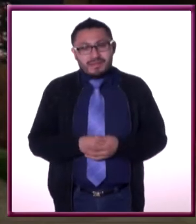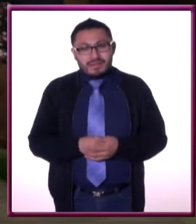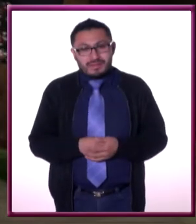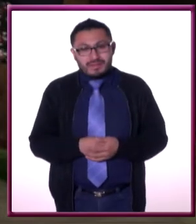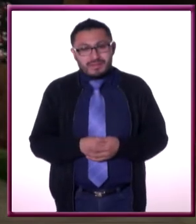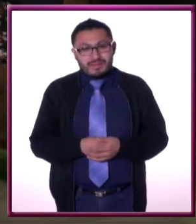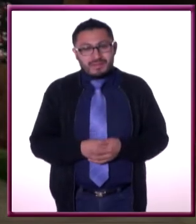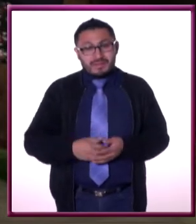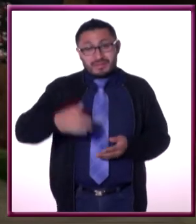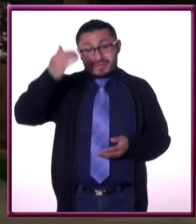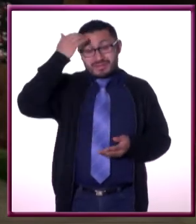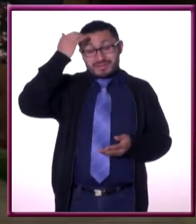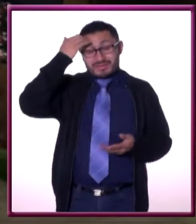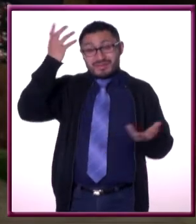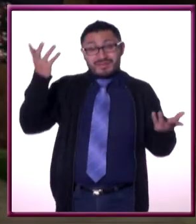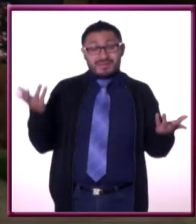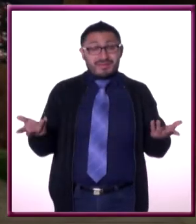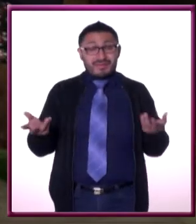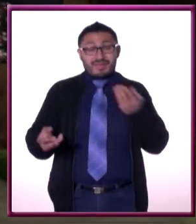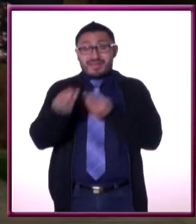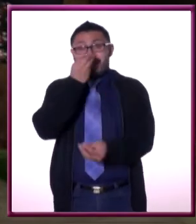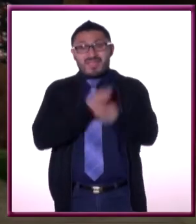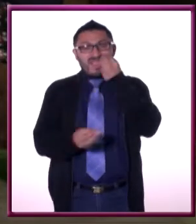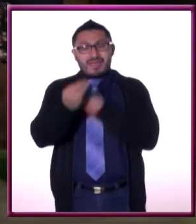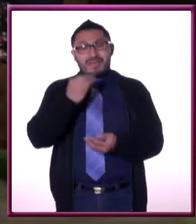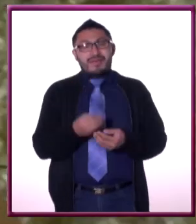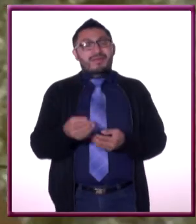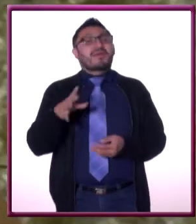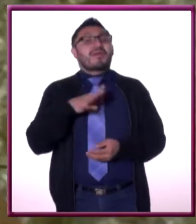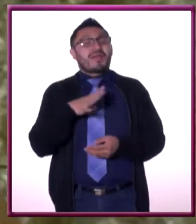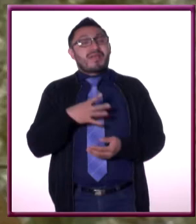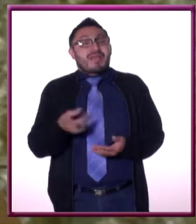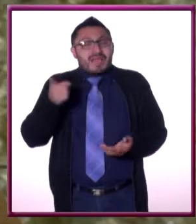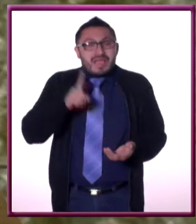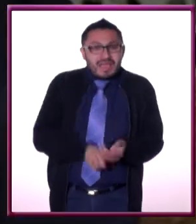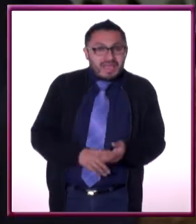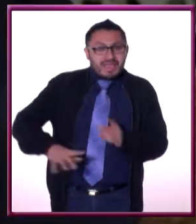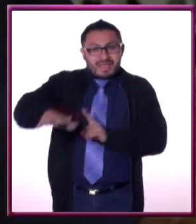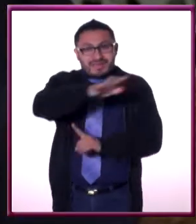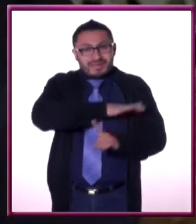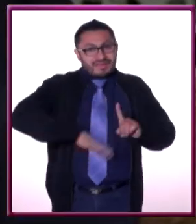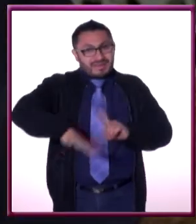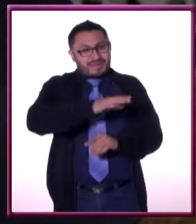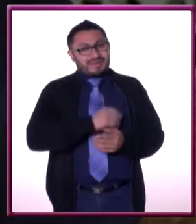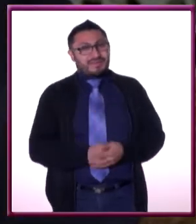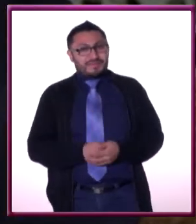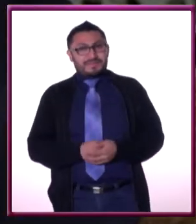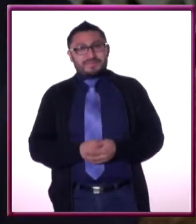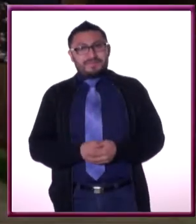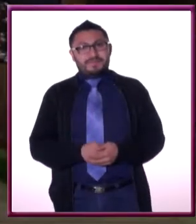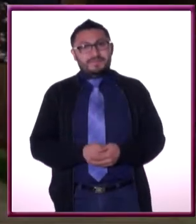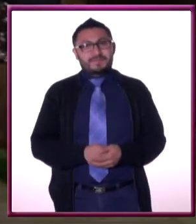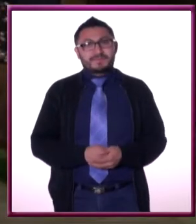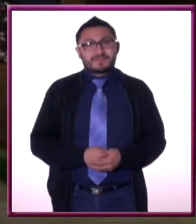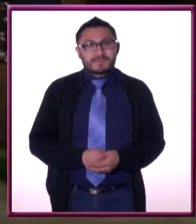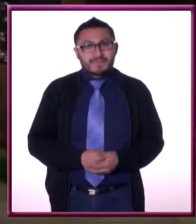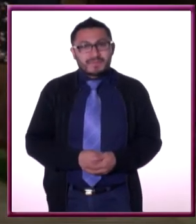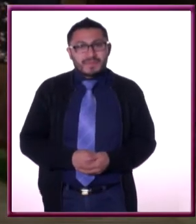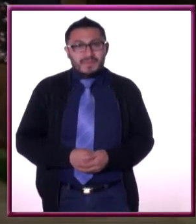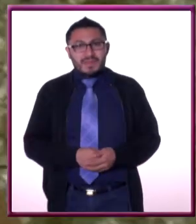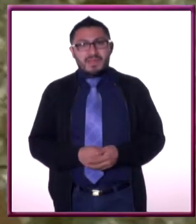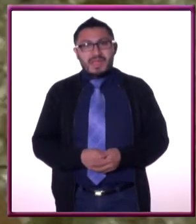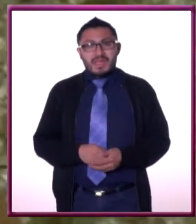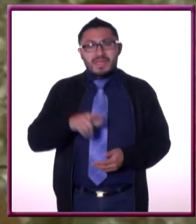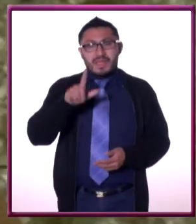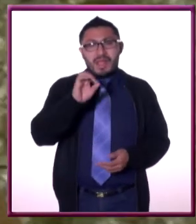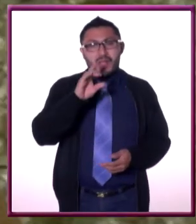tener una conciencia del consumo de lo disponible dentro de nuestro entorno, del consumo de lo